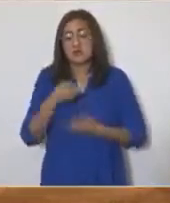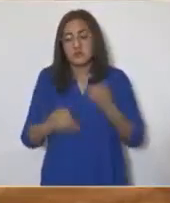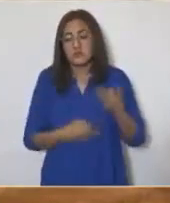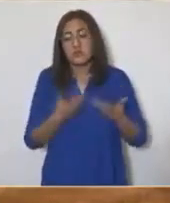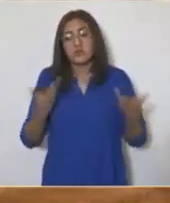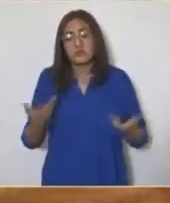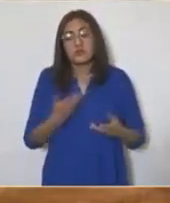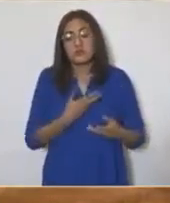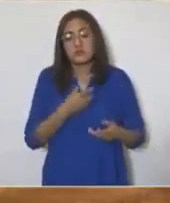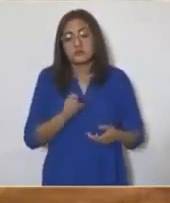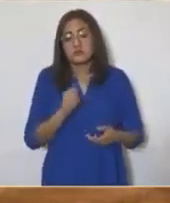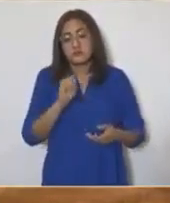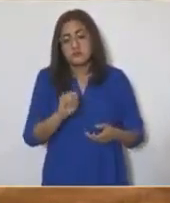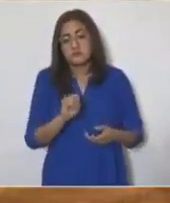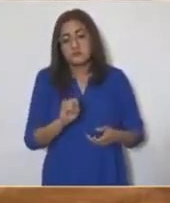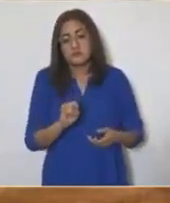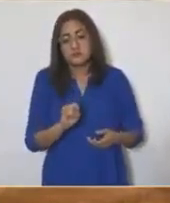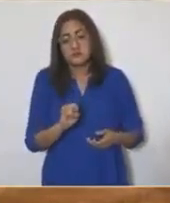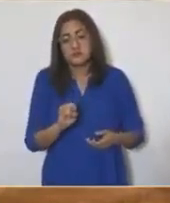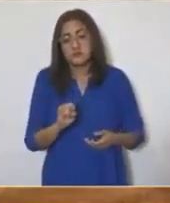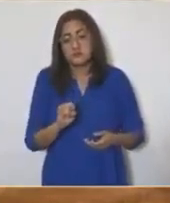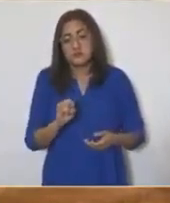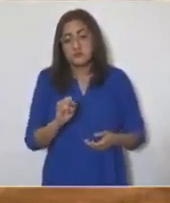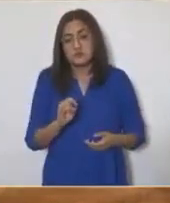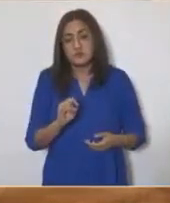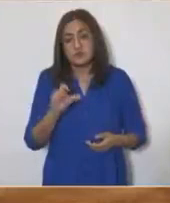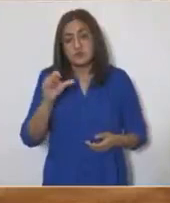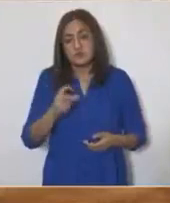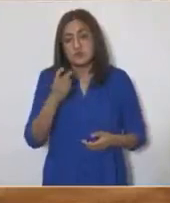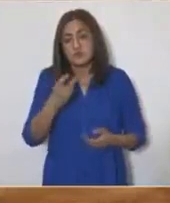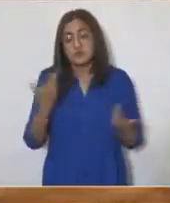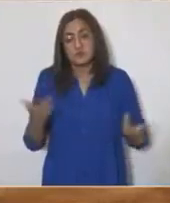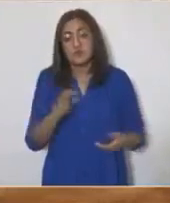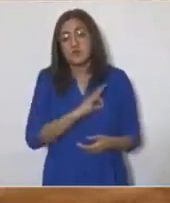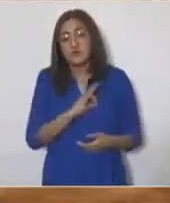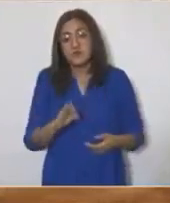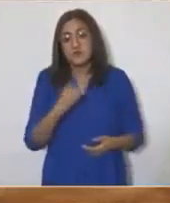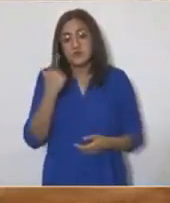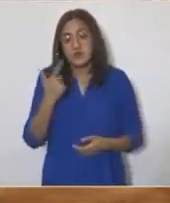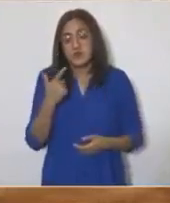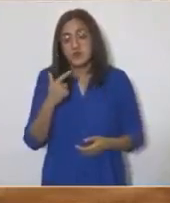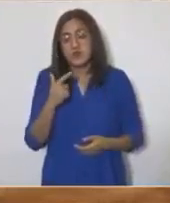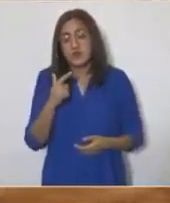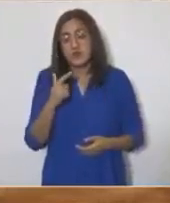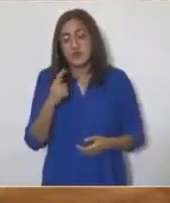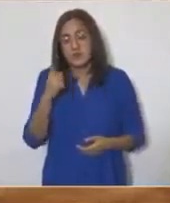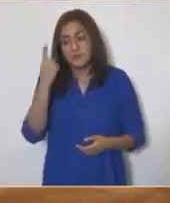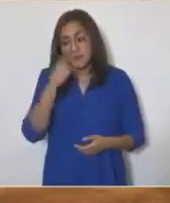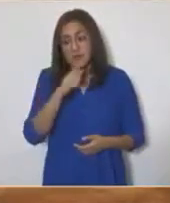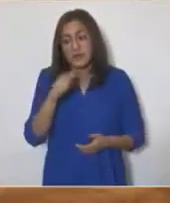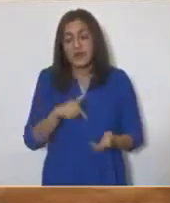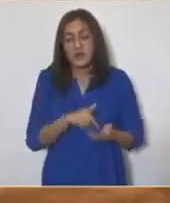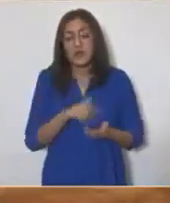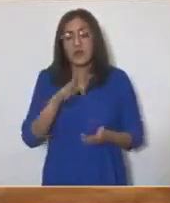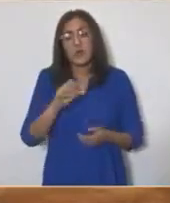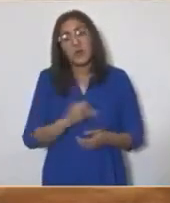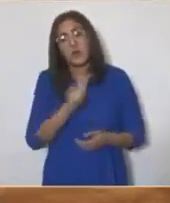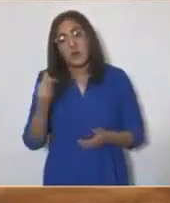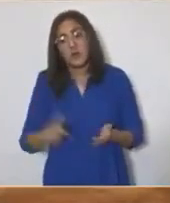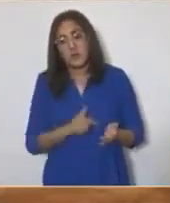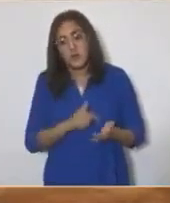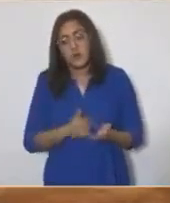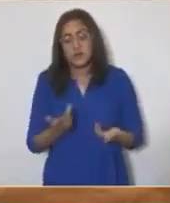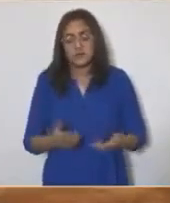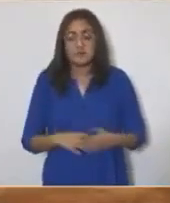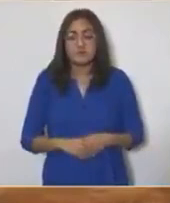arroja arrojaron que esta concesión podía ser de siete de siete para un área y de cinco para otra